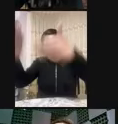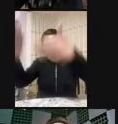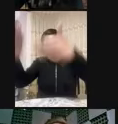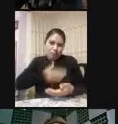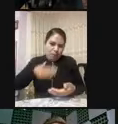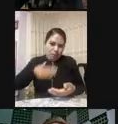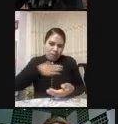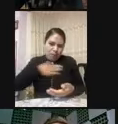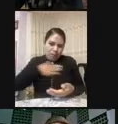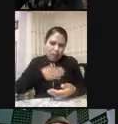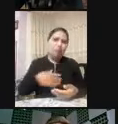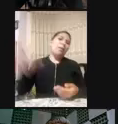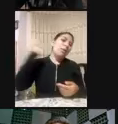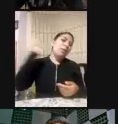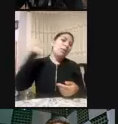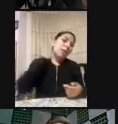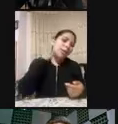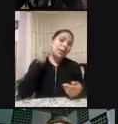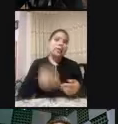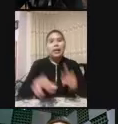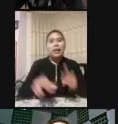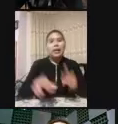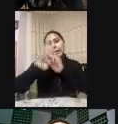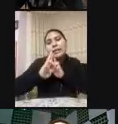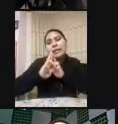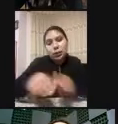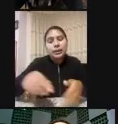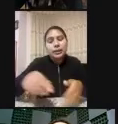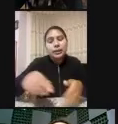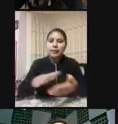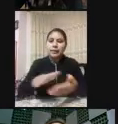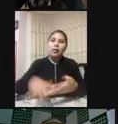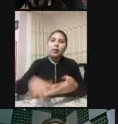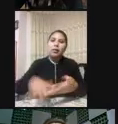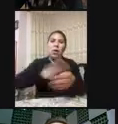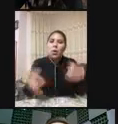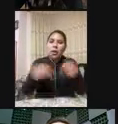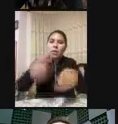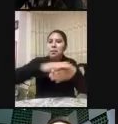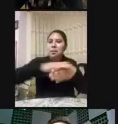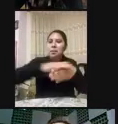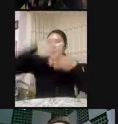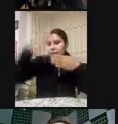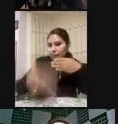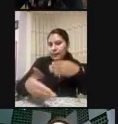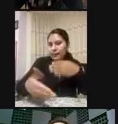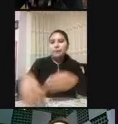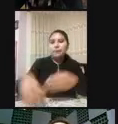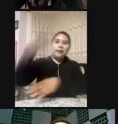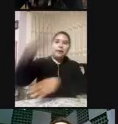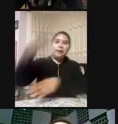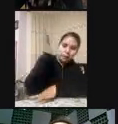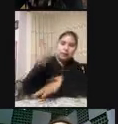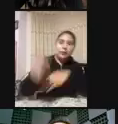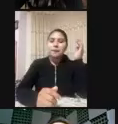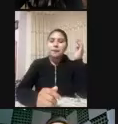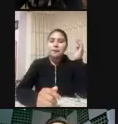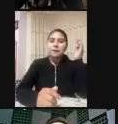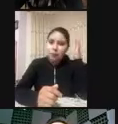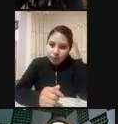consultas al final de las exposiciones. Nuevamente reitero, vamos a estar respondiendo, los especialistas estarán sacándonos de